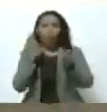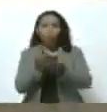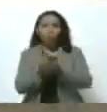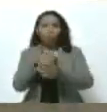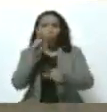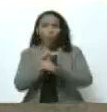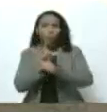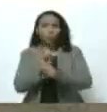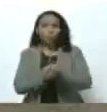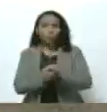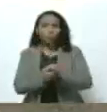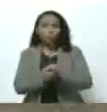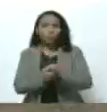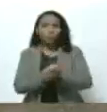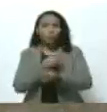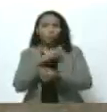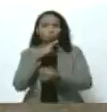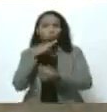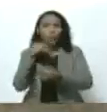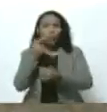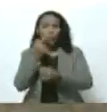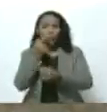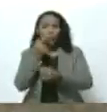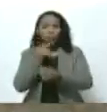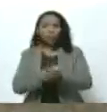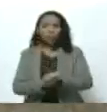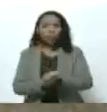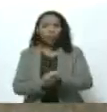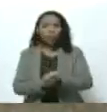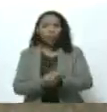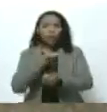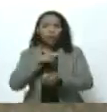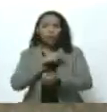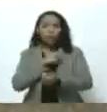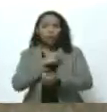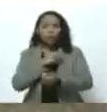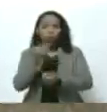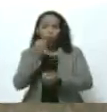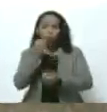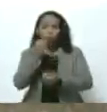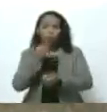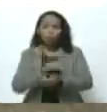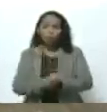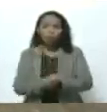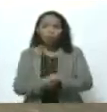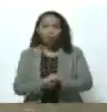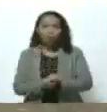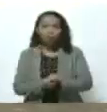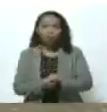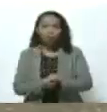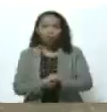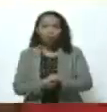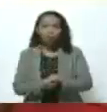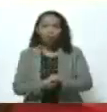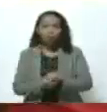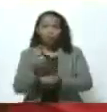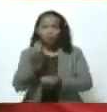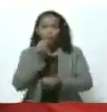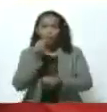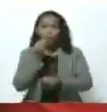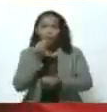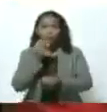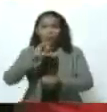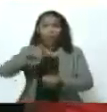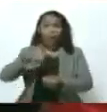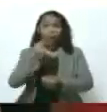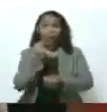único. Bien. Y le da un gusto y un sabor particular a nuestra gastronomía. Alimentos El Jabillo,